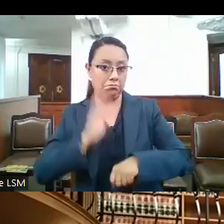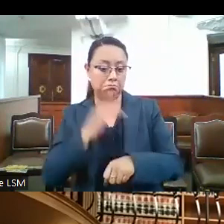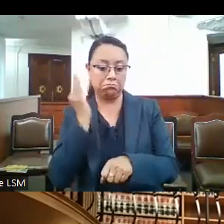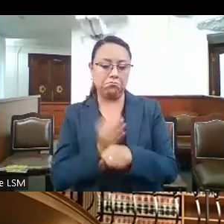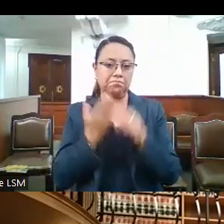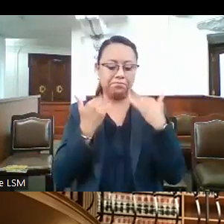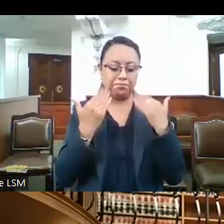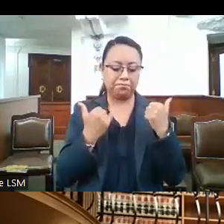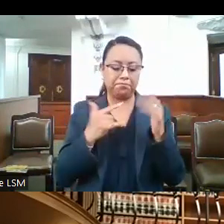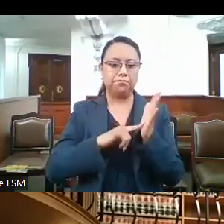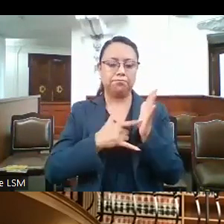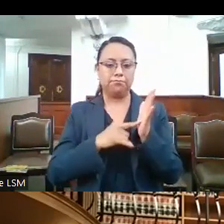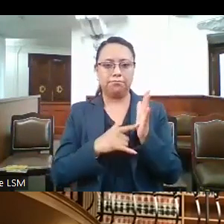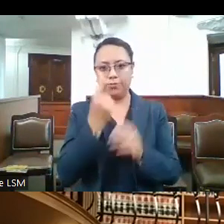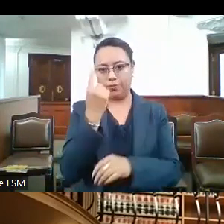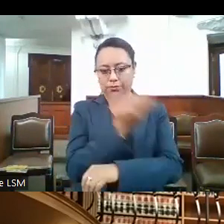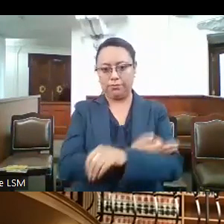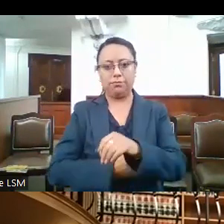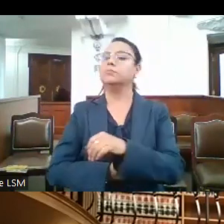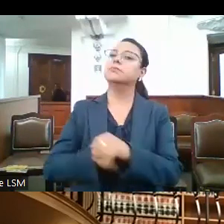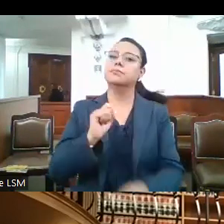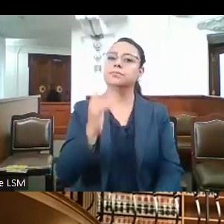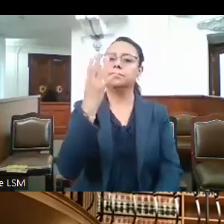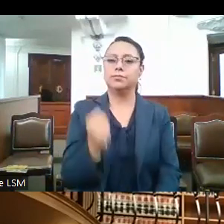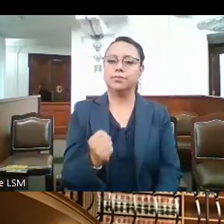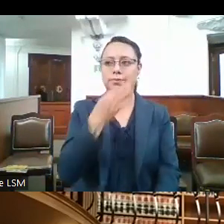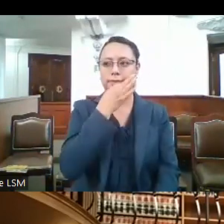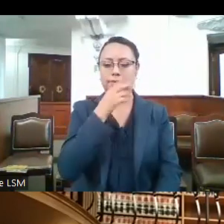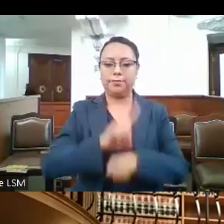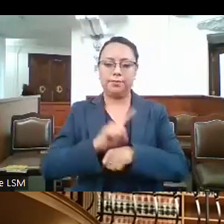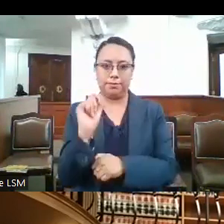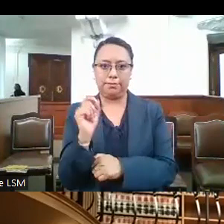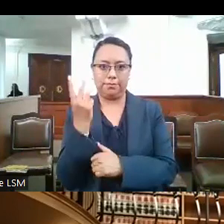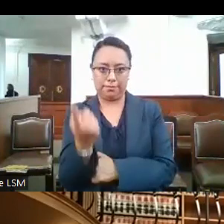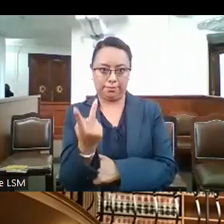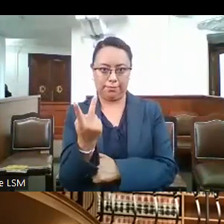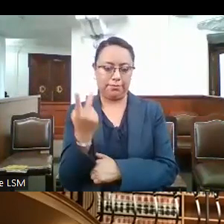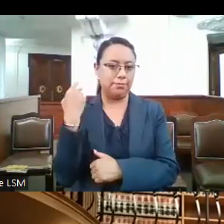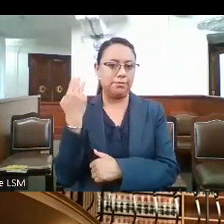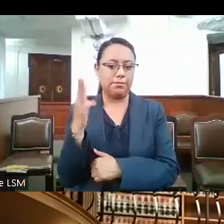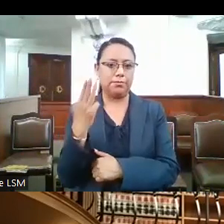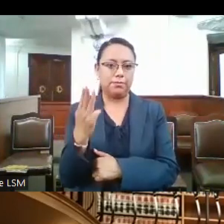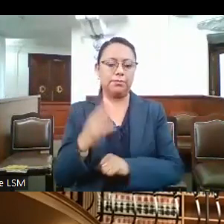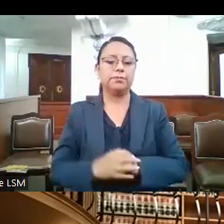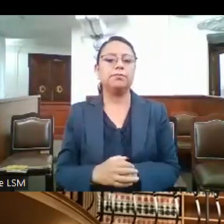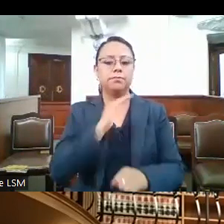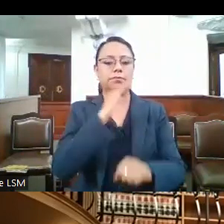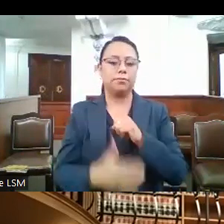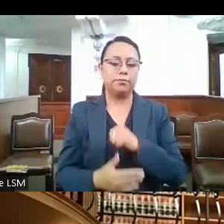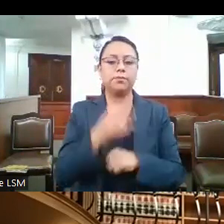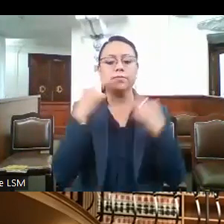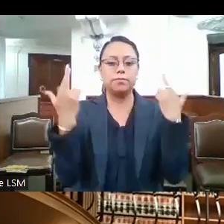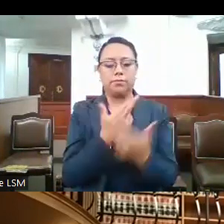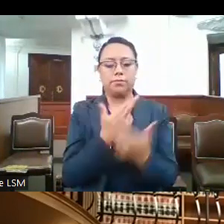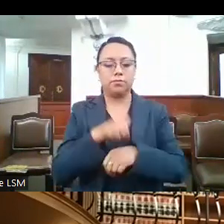siendo las 13:29 del día 22 de mayo en curso, del año en curso, damos por concluida la 13ª